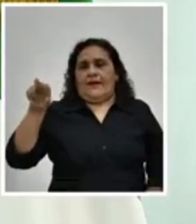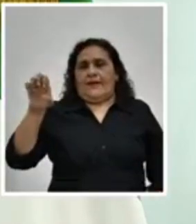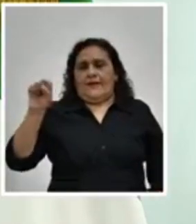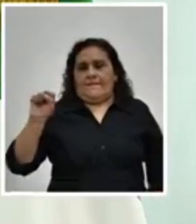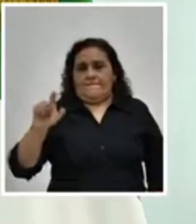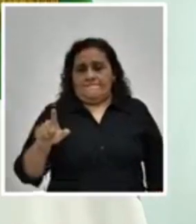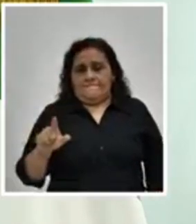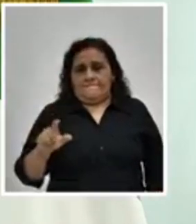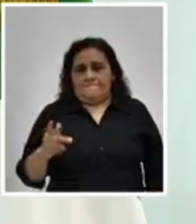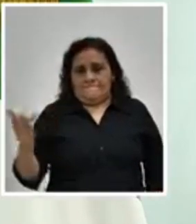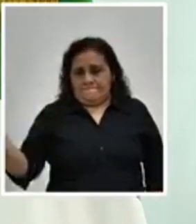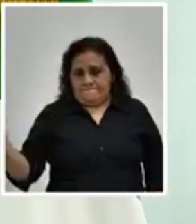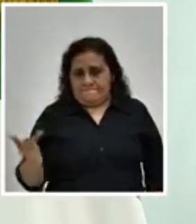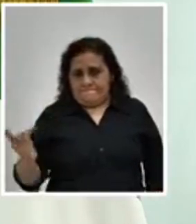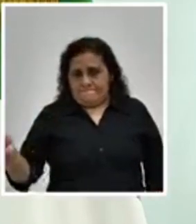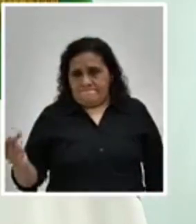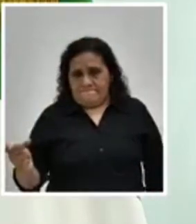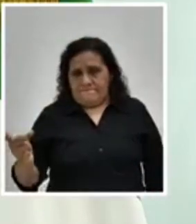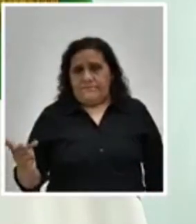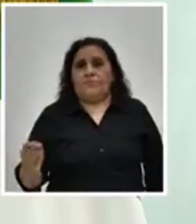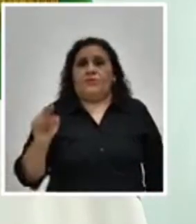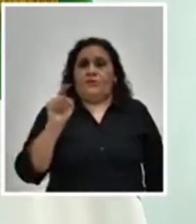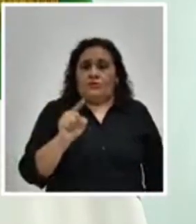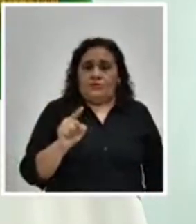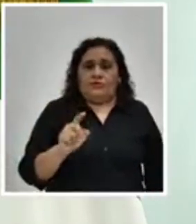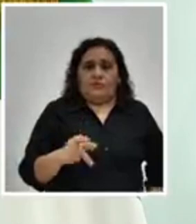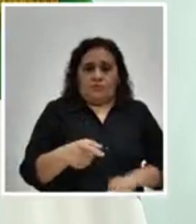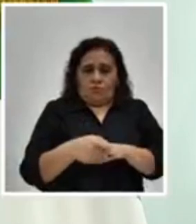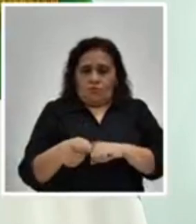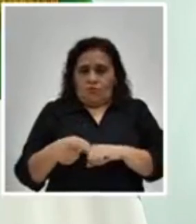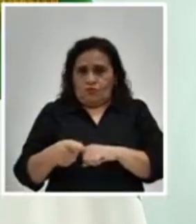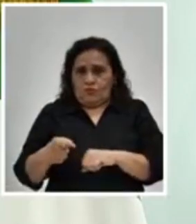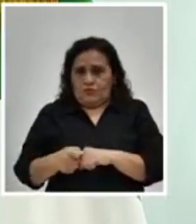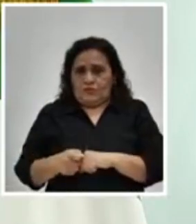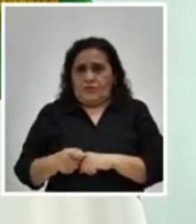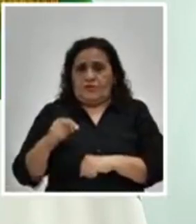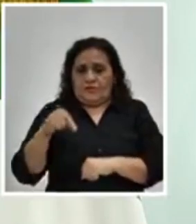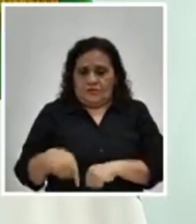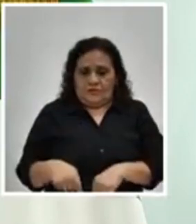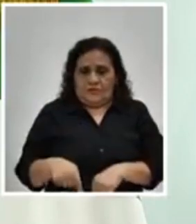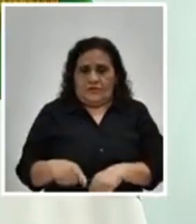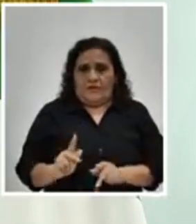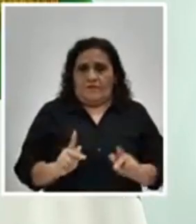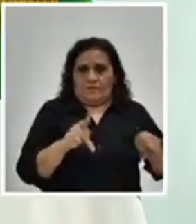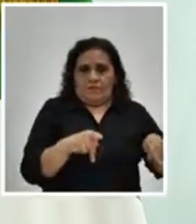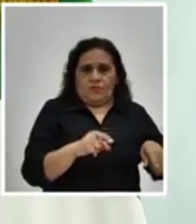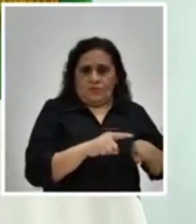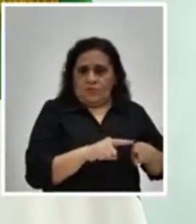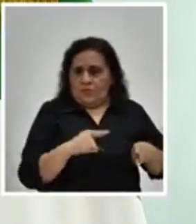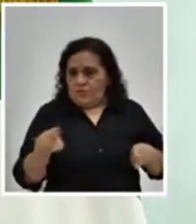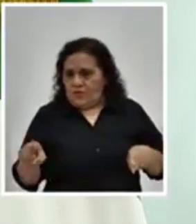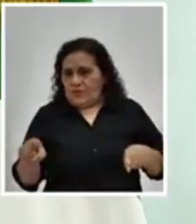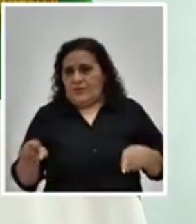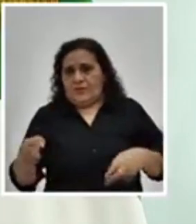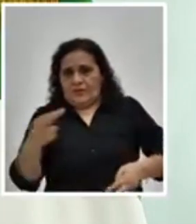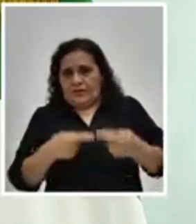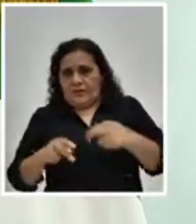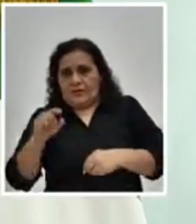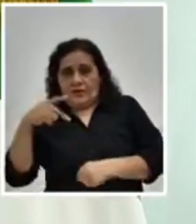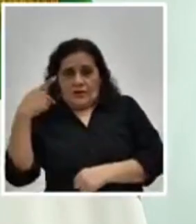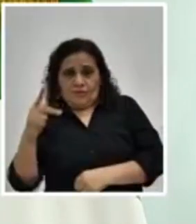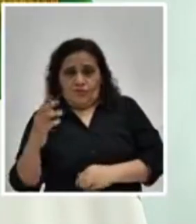en el mismo sentido, no solo de sus comisarías, sino desde la capital de nuestro estado hacia sus retornos a sus hogares.